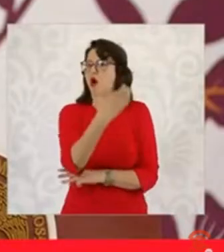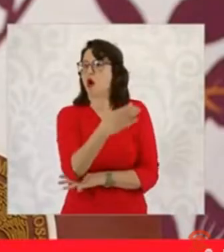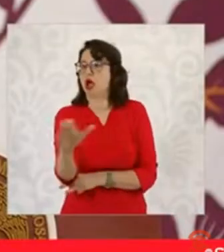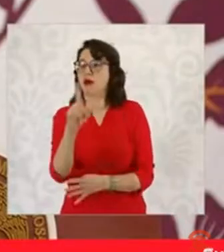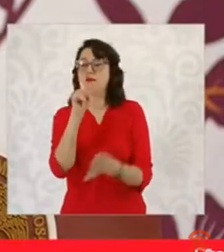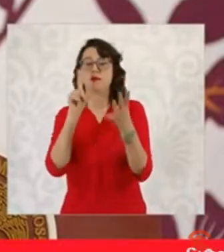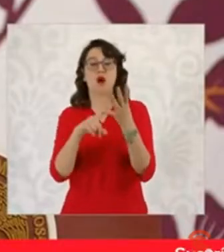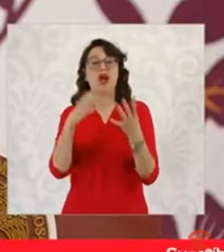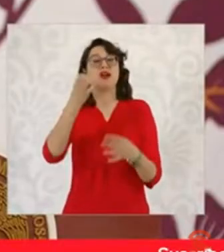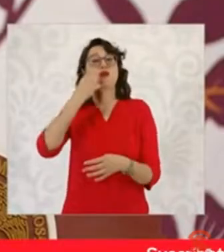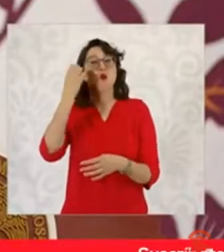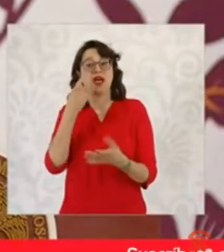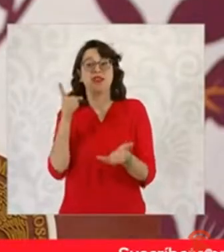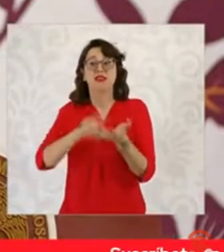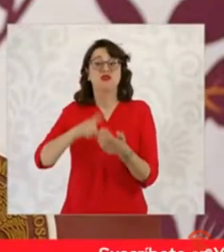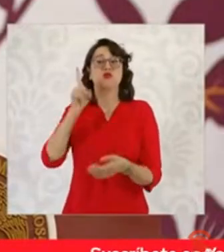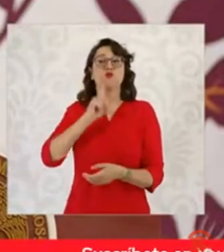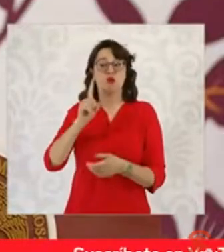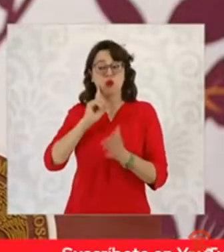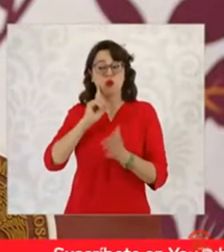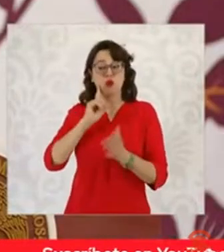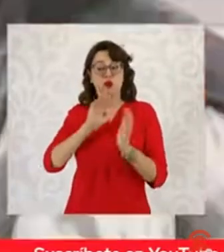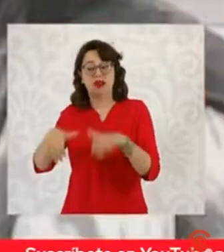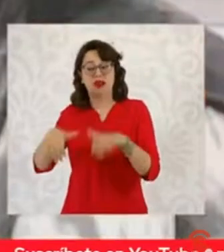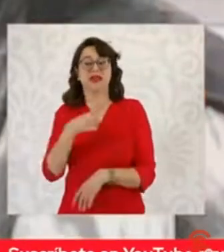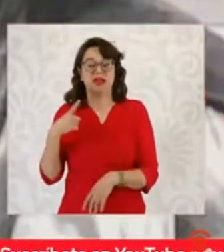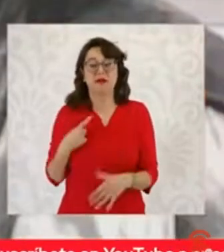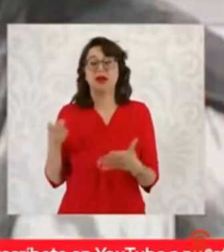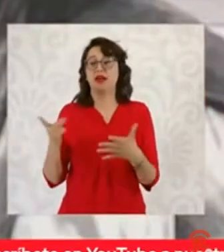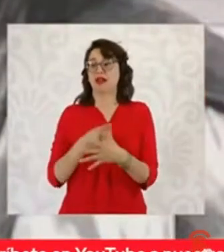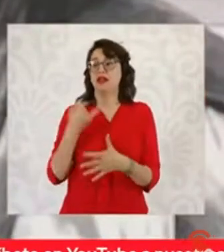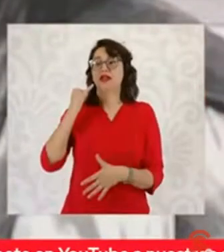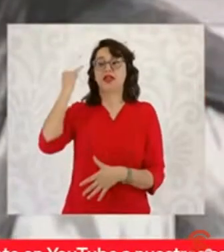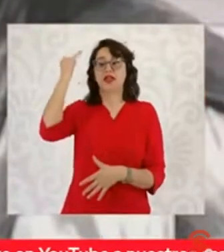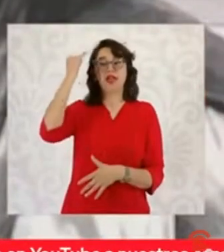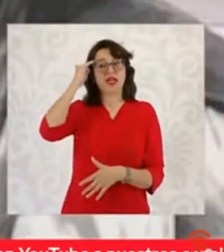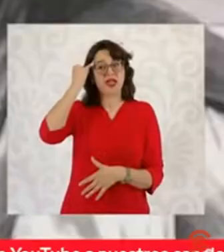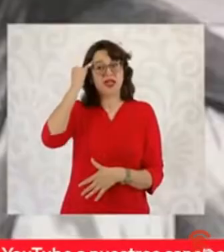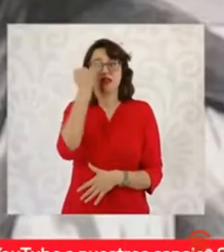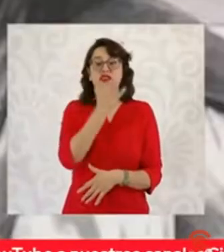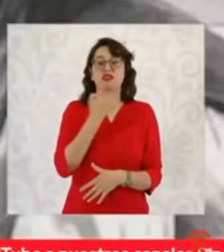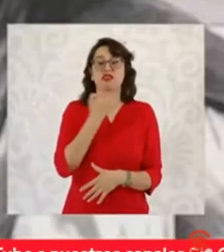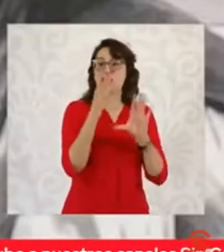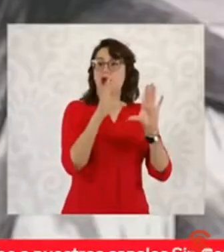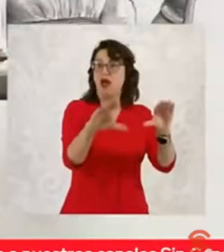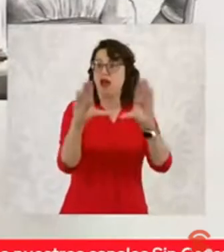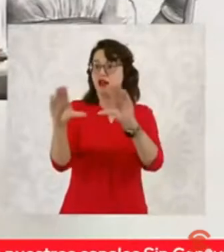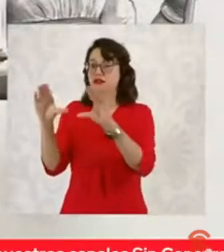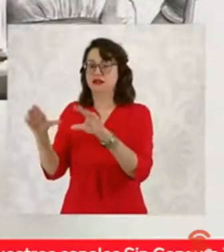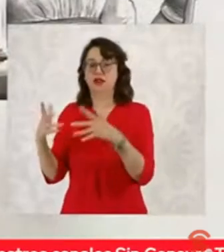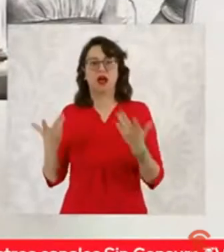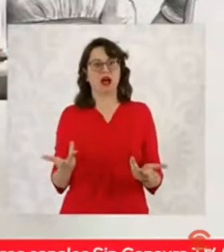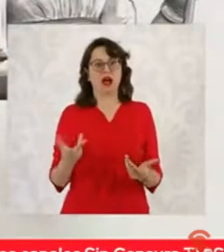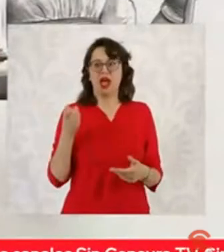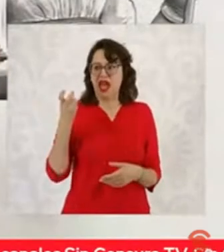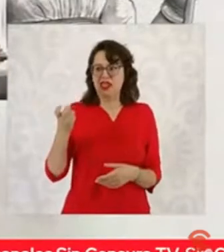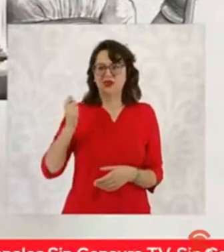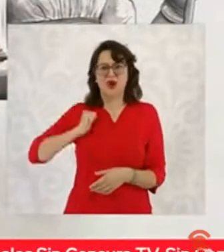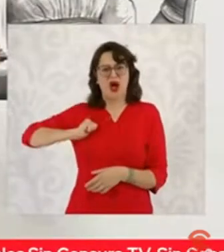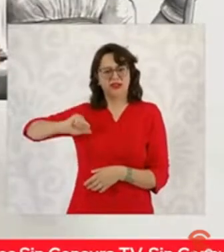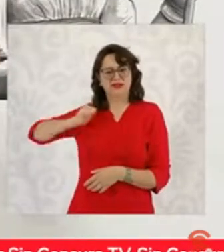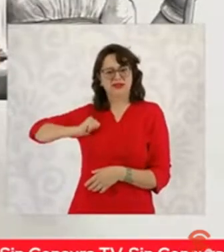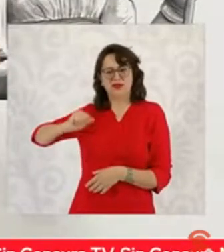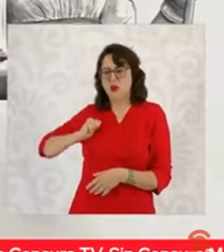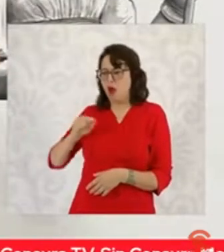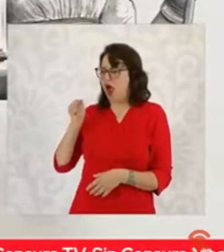las lenguas originarias. Estas iniciativas, que aún hoy nos parecen vanguardistas, en el siglo